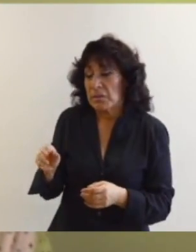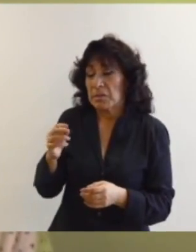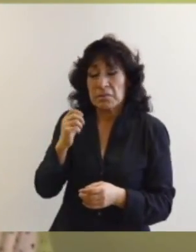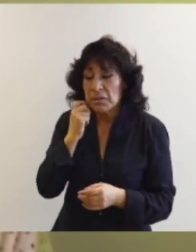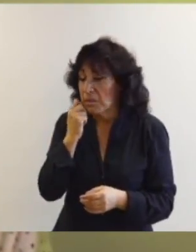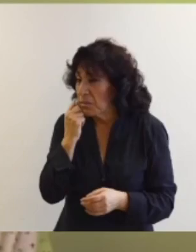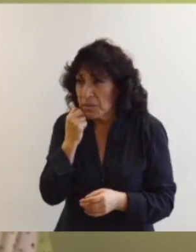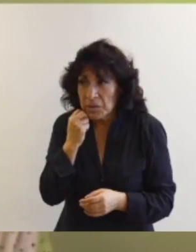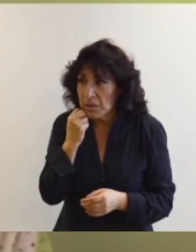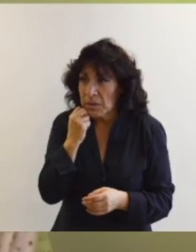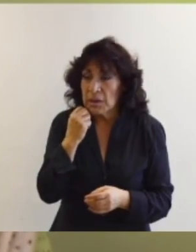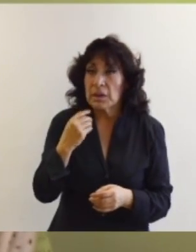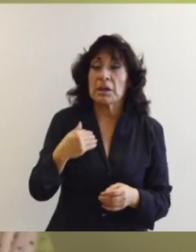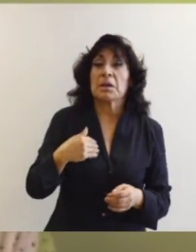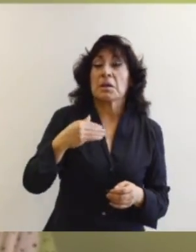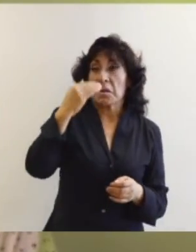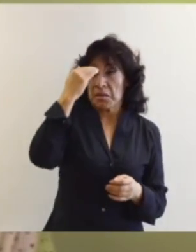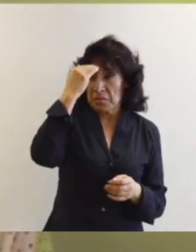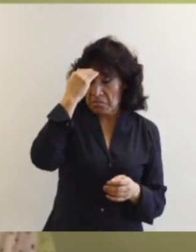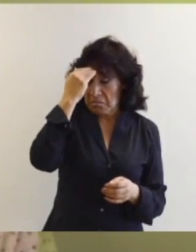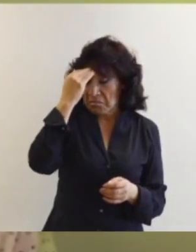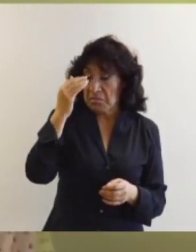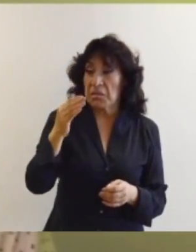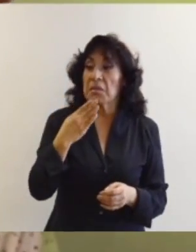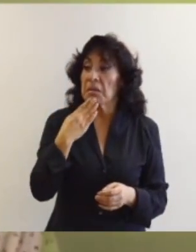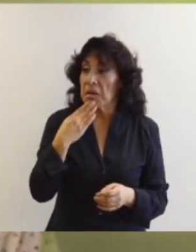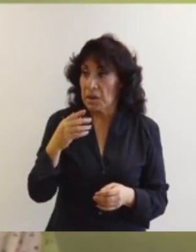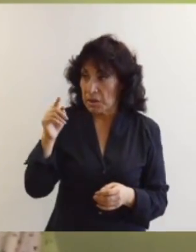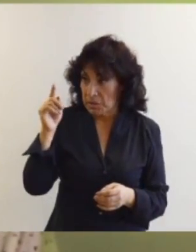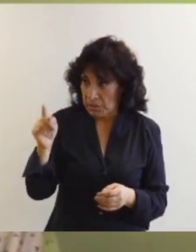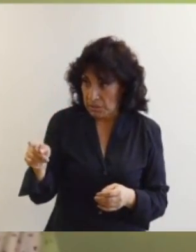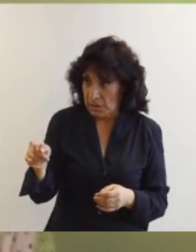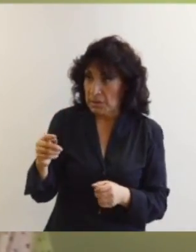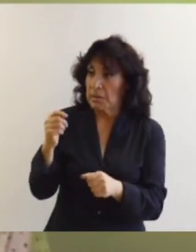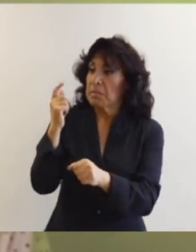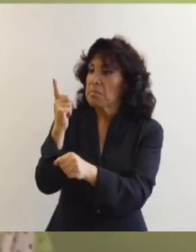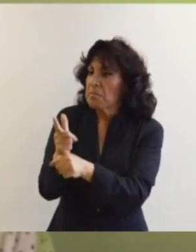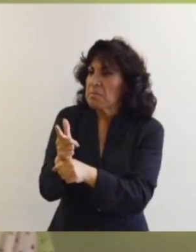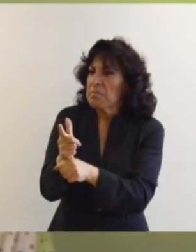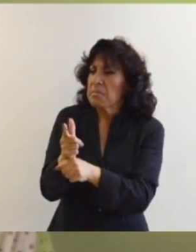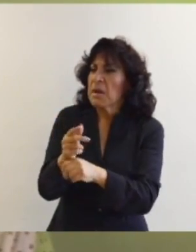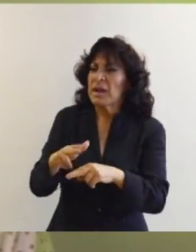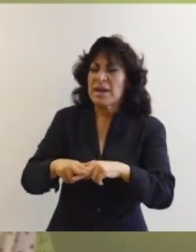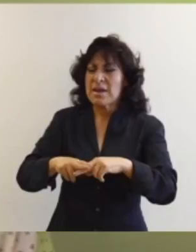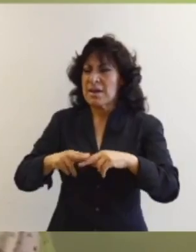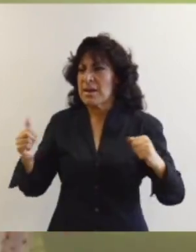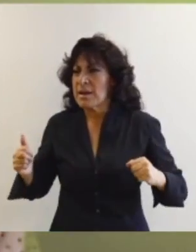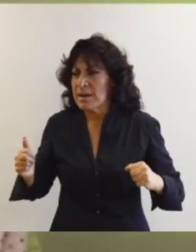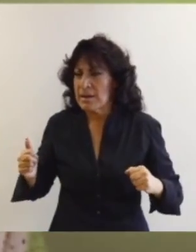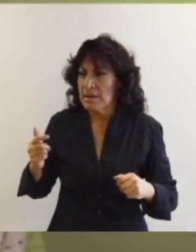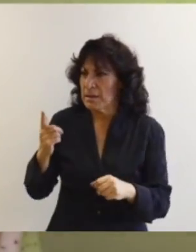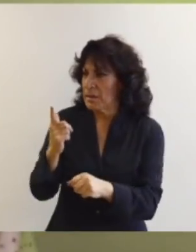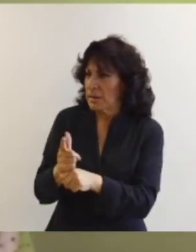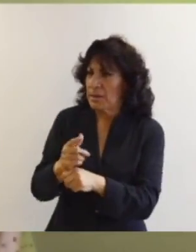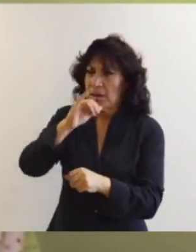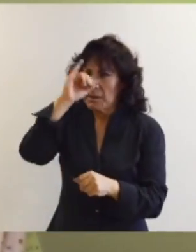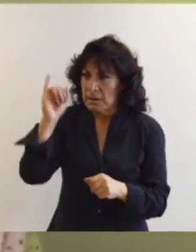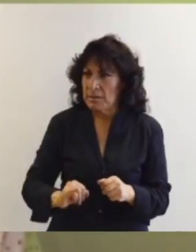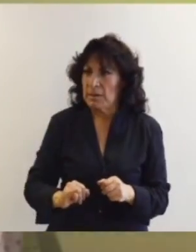prefiera. Es que sé que nunca los encontrará usted, ni